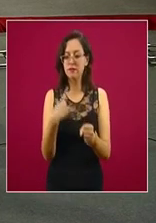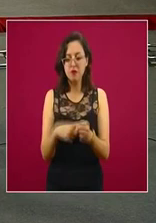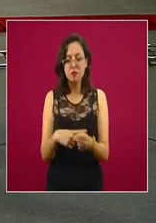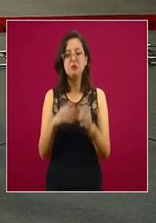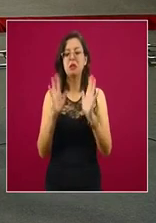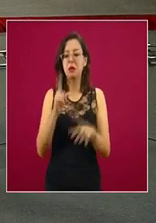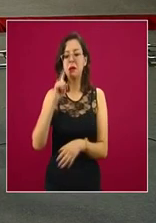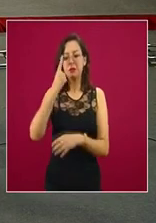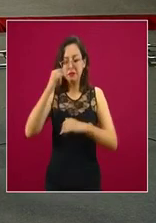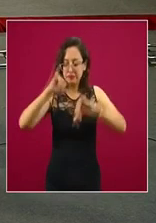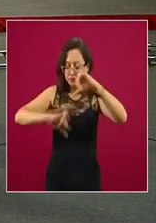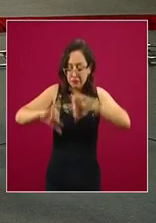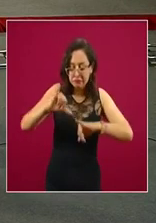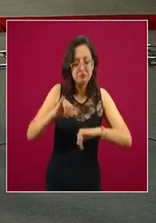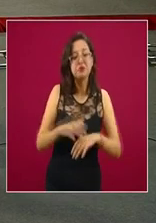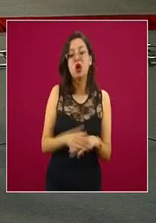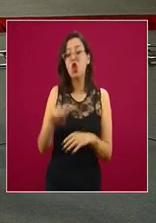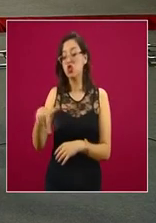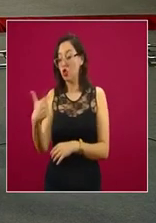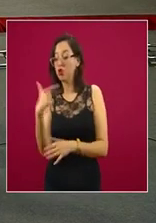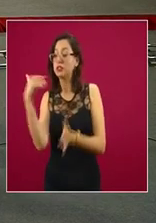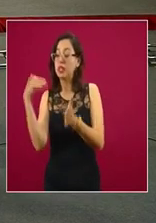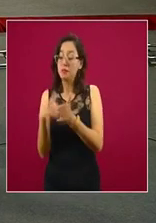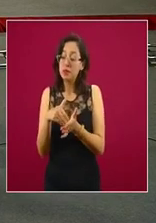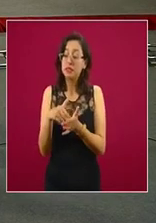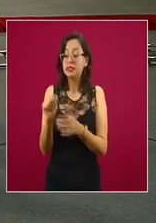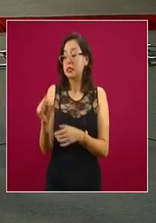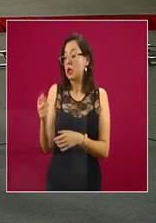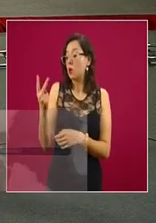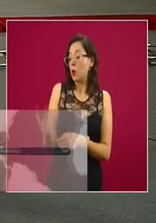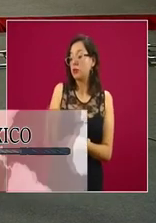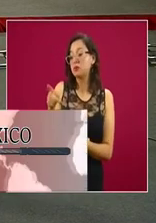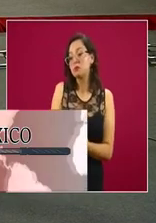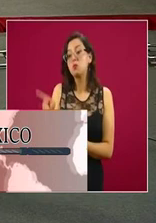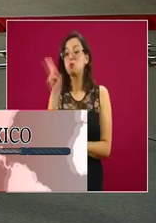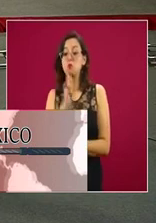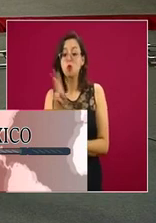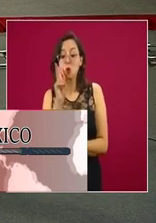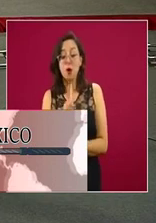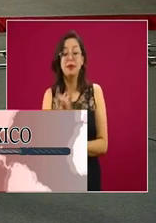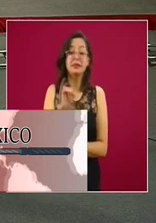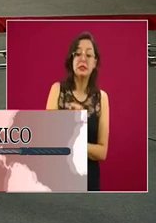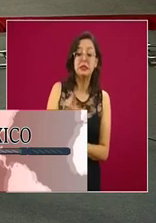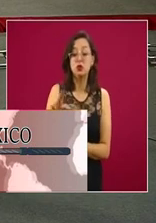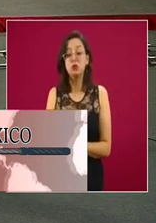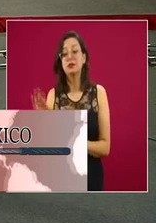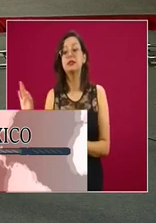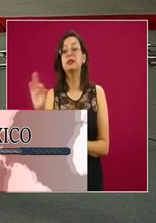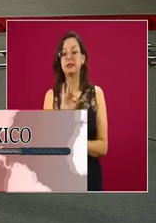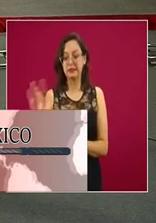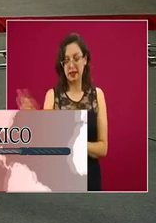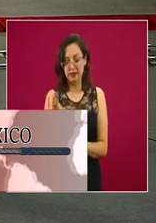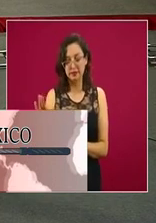laboratorio y 12.664 están en este momento en una fase de estudio precisamente porque tienen los síntomas de